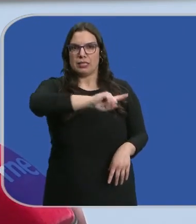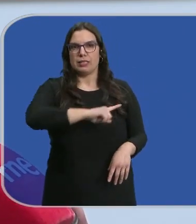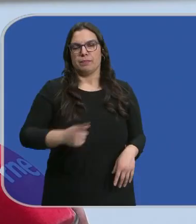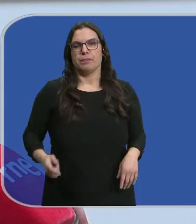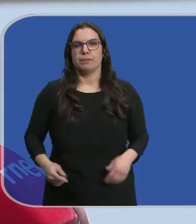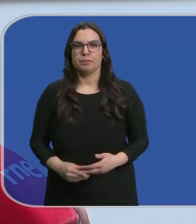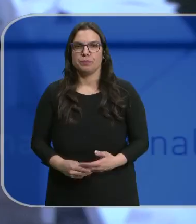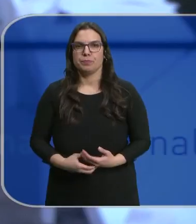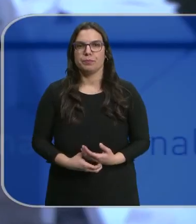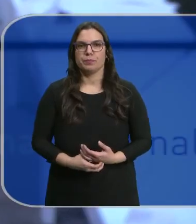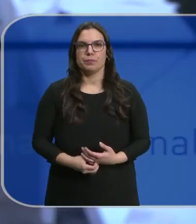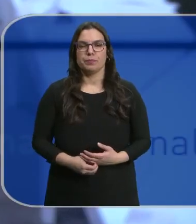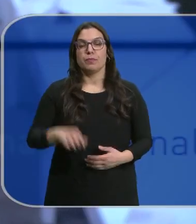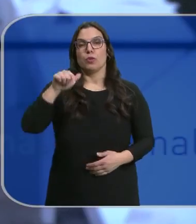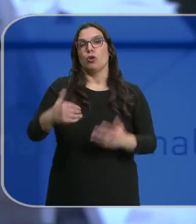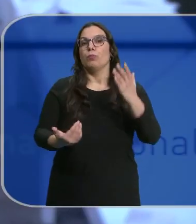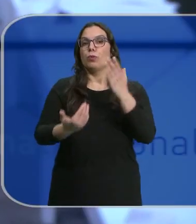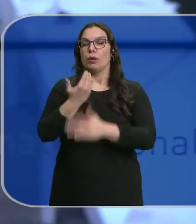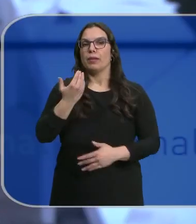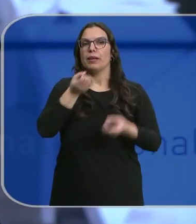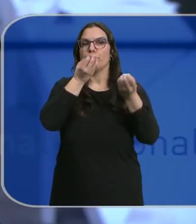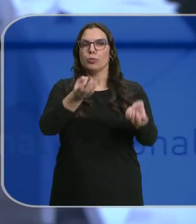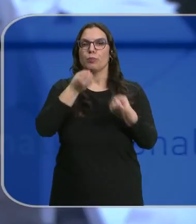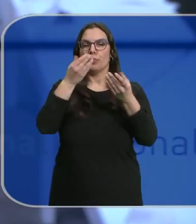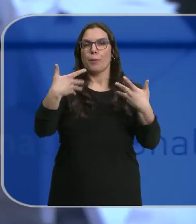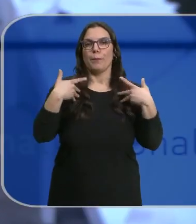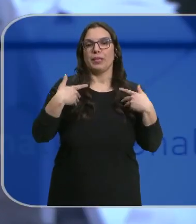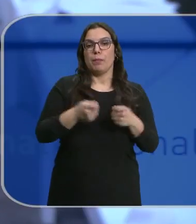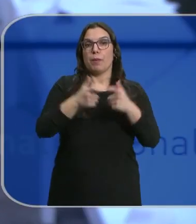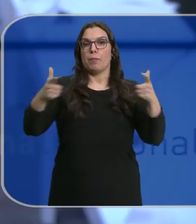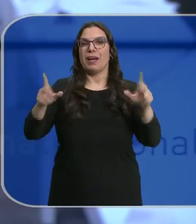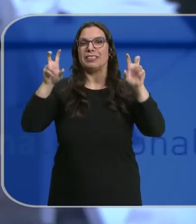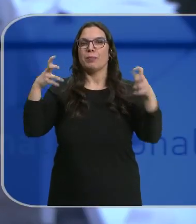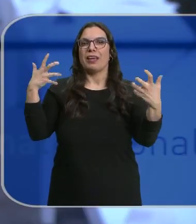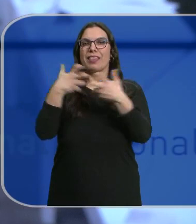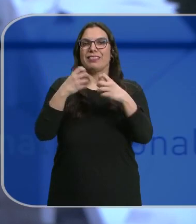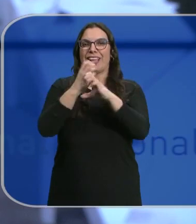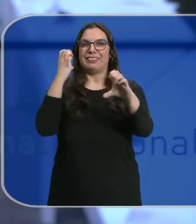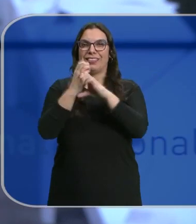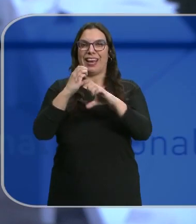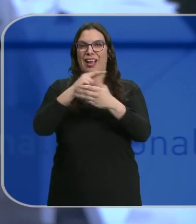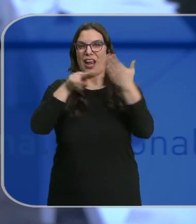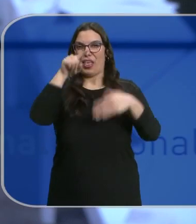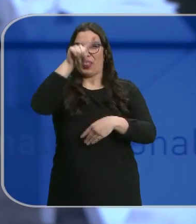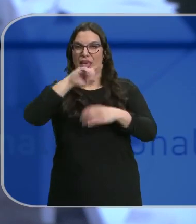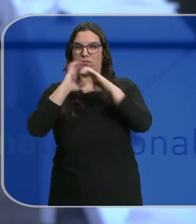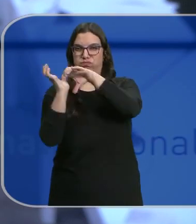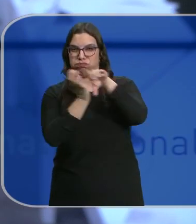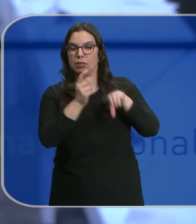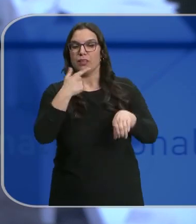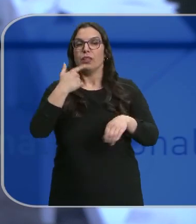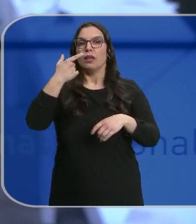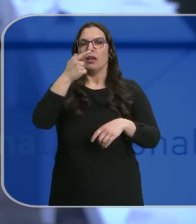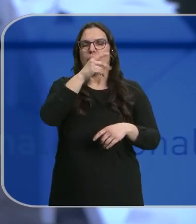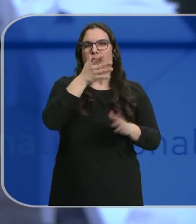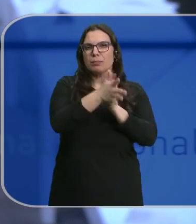las víctimas. Esta mañana han seguido declarando más víctimas del accidente del Albia en Angrois. Durante el juicio han narrado cómo